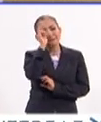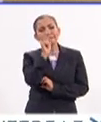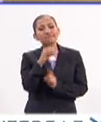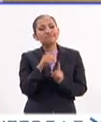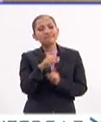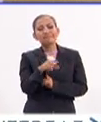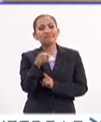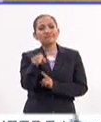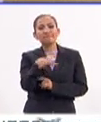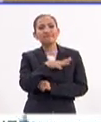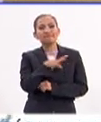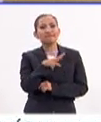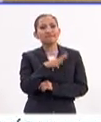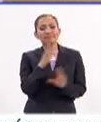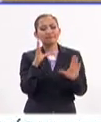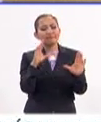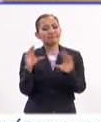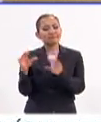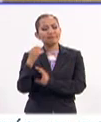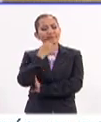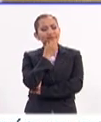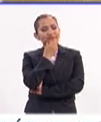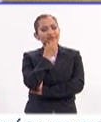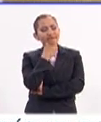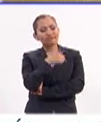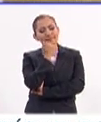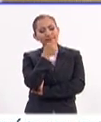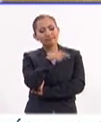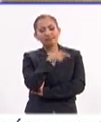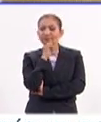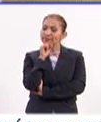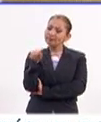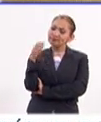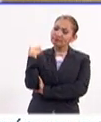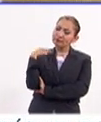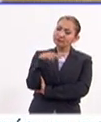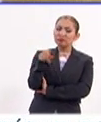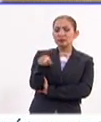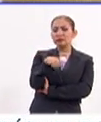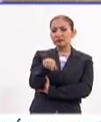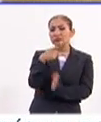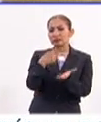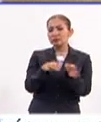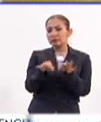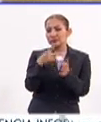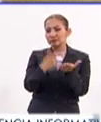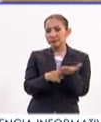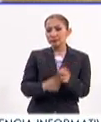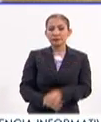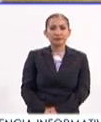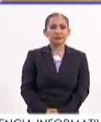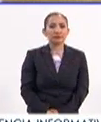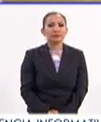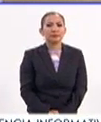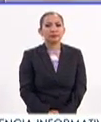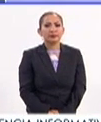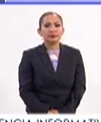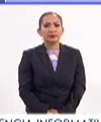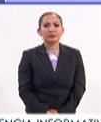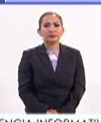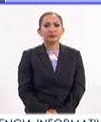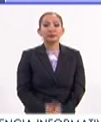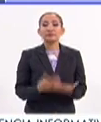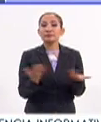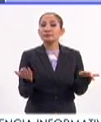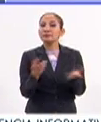el impacto que ellos tienen en la formación, no solo de los alumnos, sino de los maestros, trabajadores y de la sociedad en general.